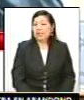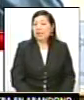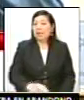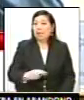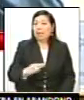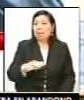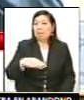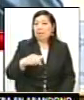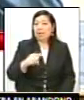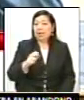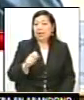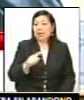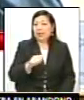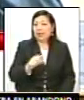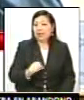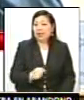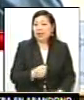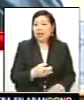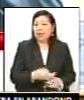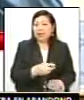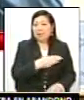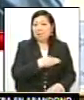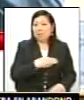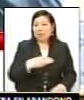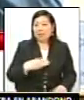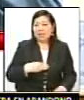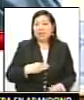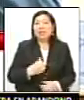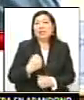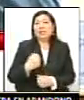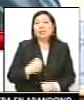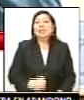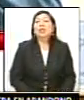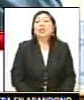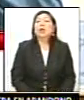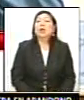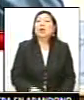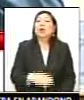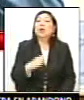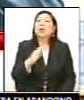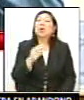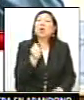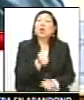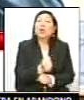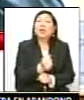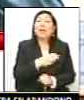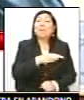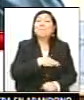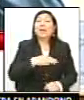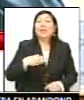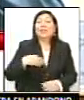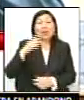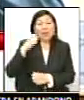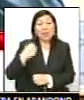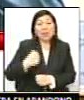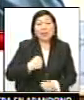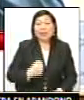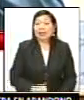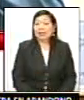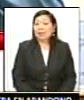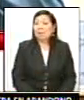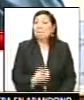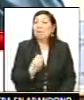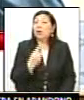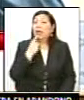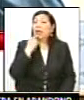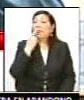Martín Rolando Flores Carvajal contra el exministro del Interior Carlos Miguel Ramón Basombrío Iglesias. Se denuncia al exministro del Interior porque